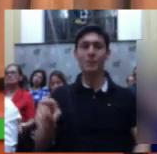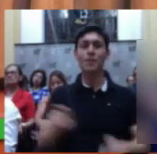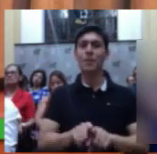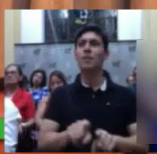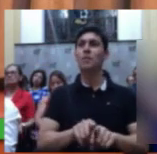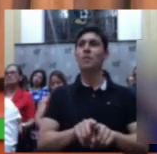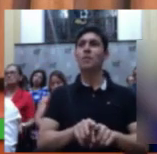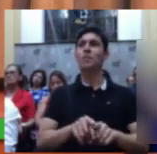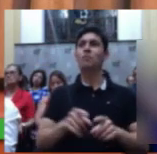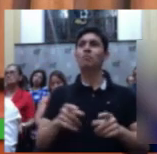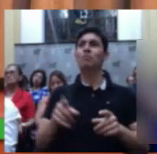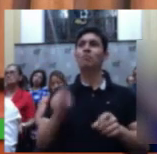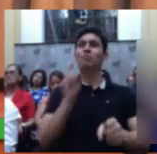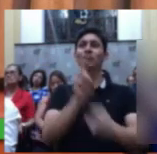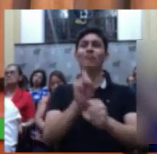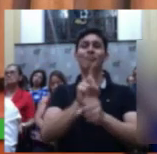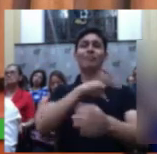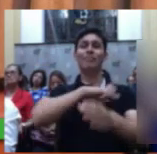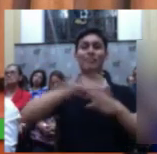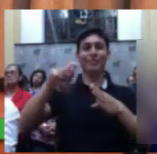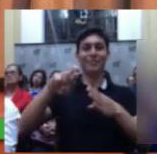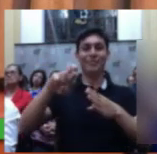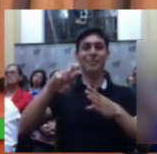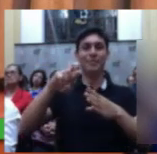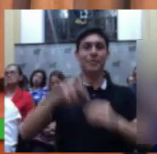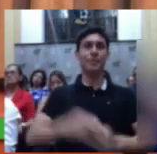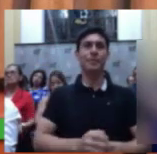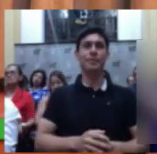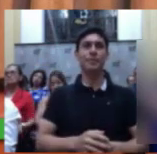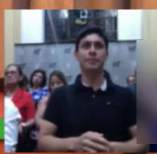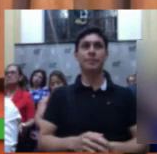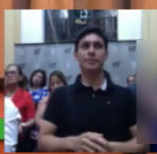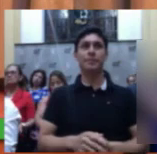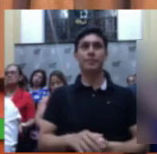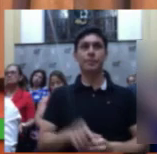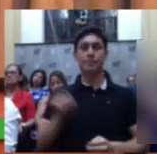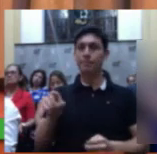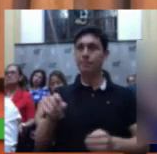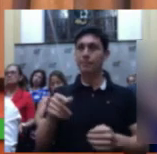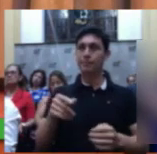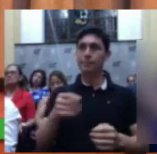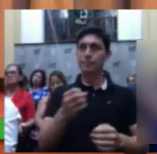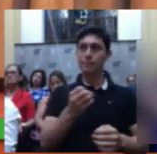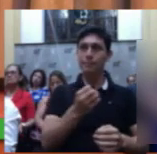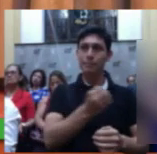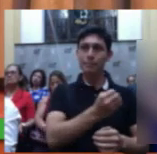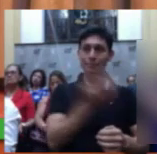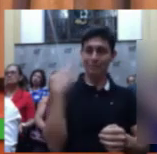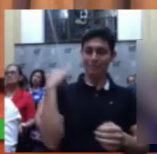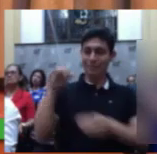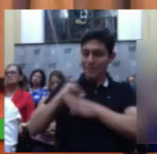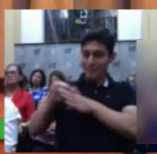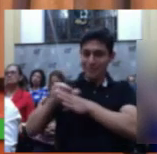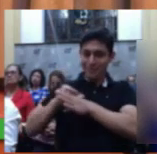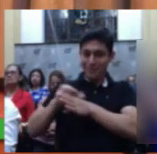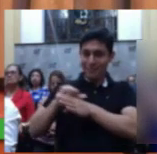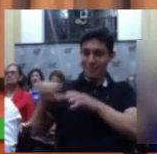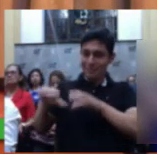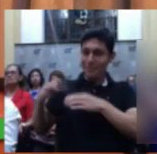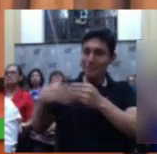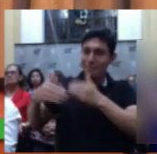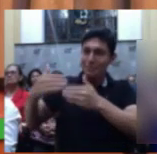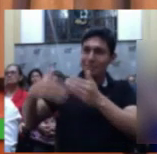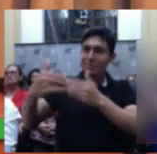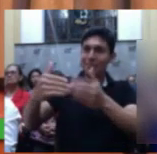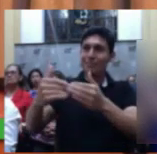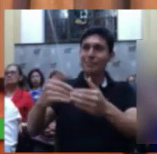coach profesional antes que el término siquiera existiese, de cada practicante que ha pasado por su equipo legal, o la